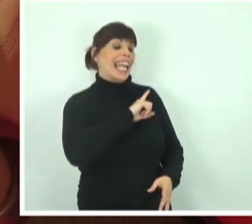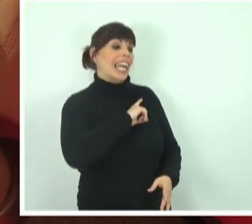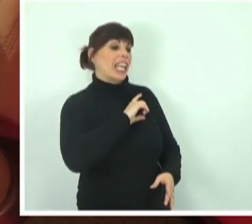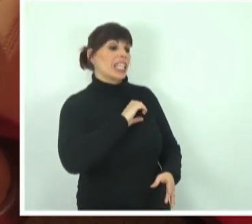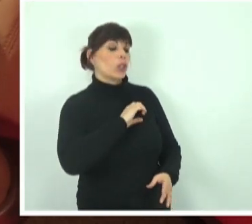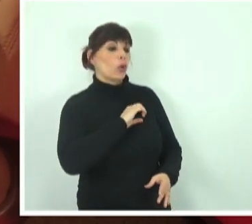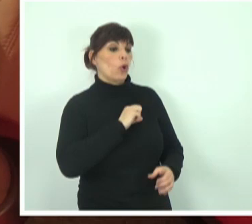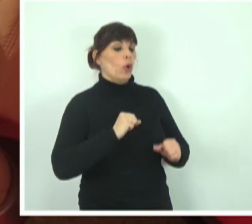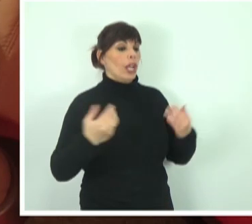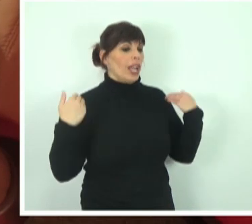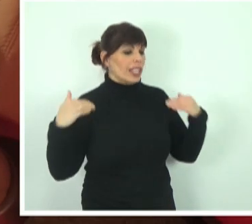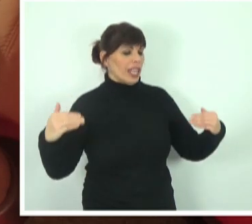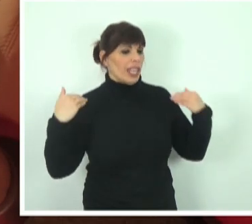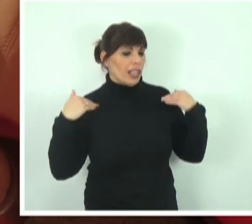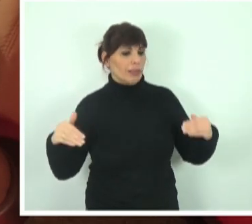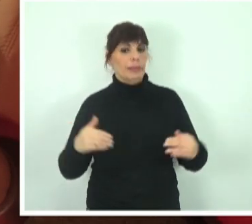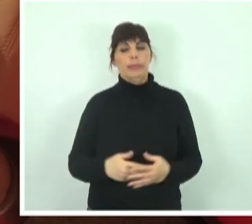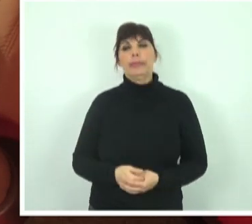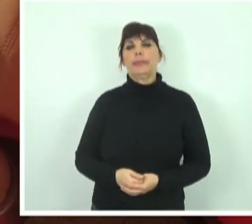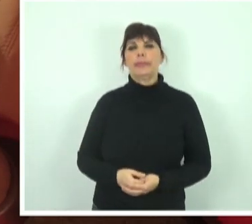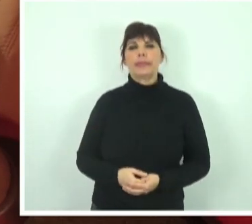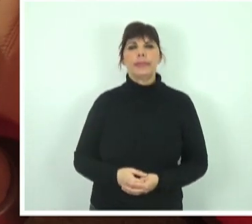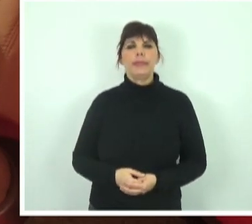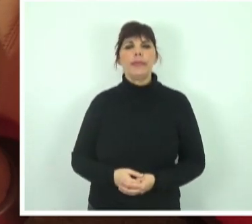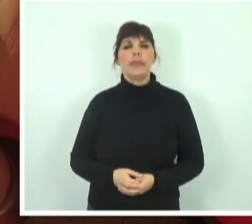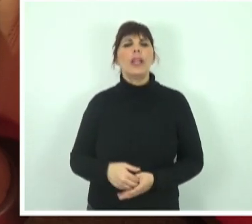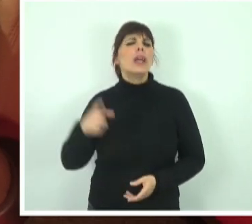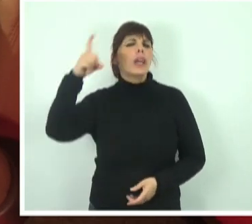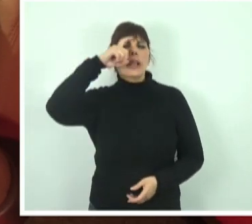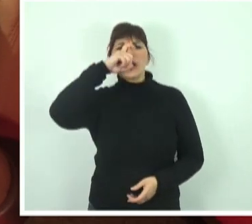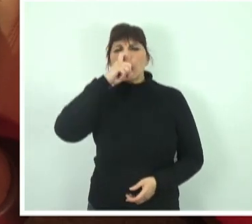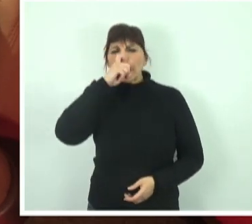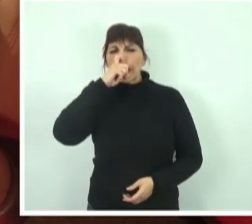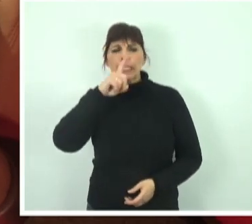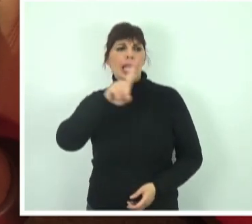Gedeón. Eran 32.000 que fueron a la guerra,